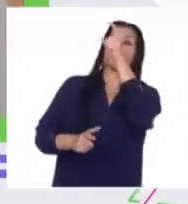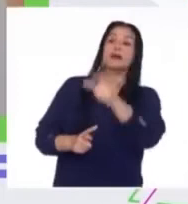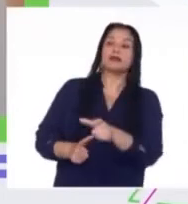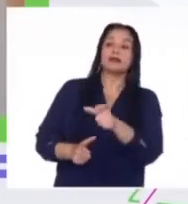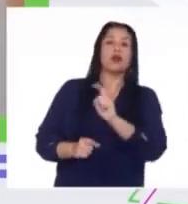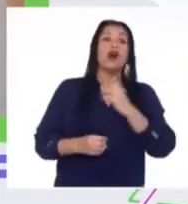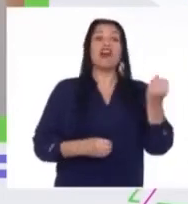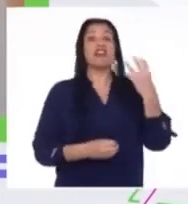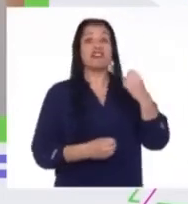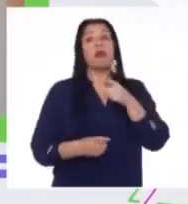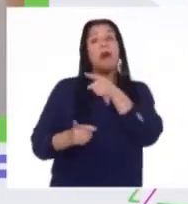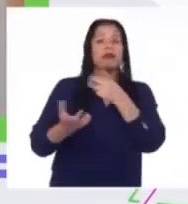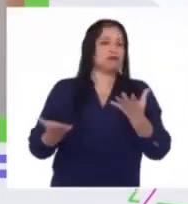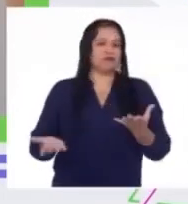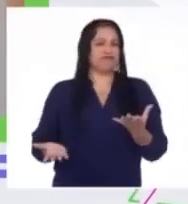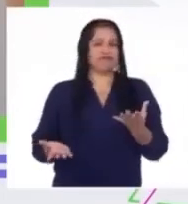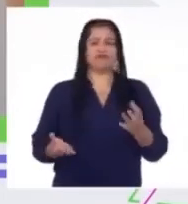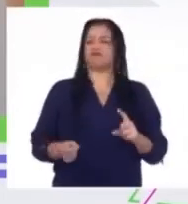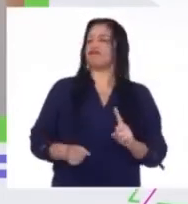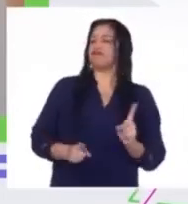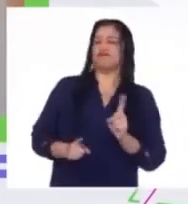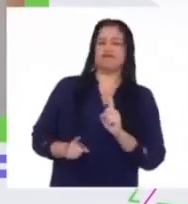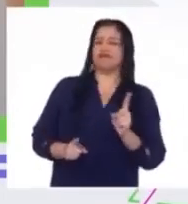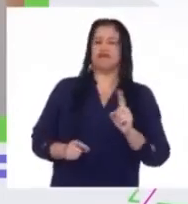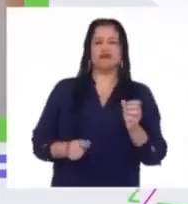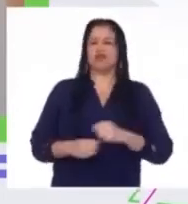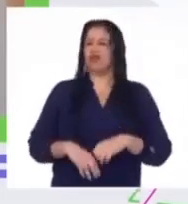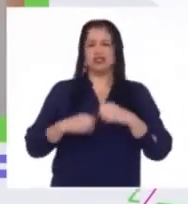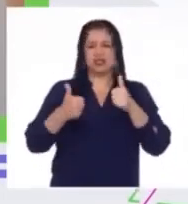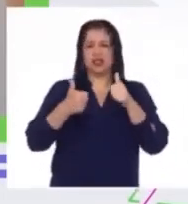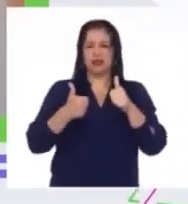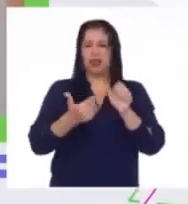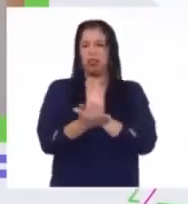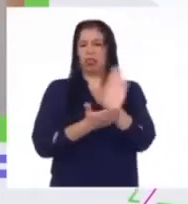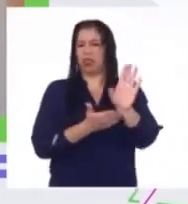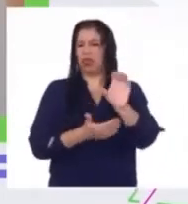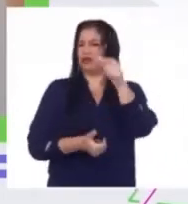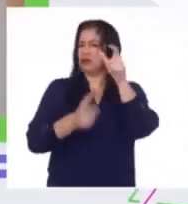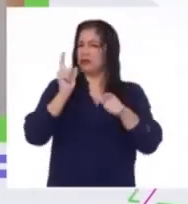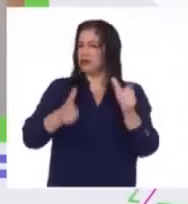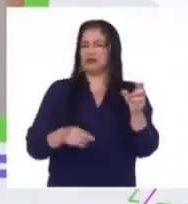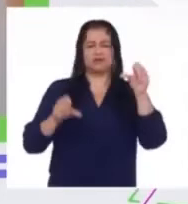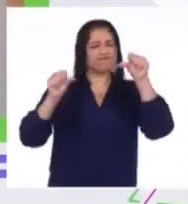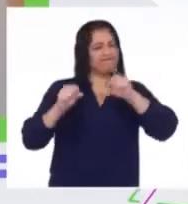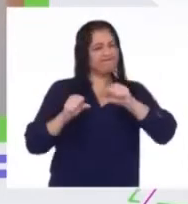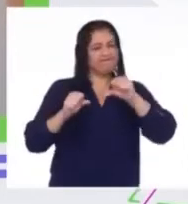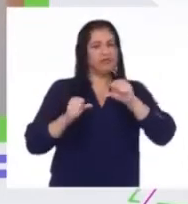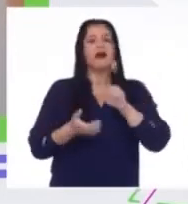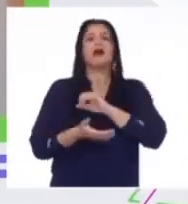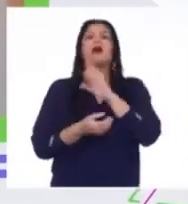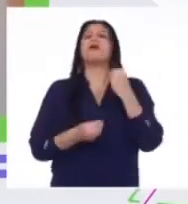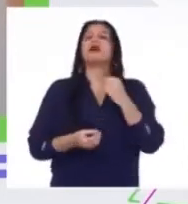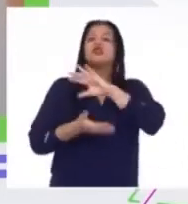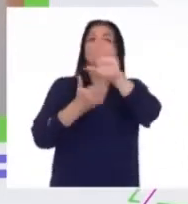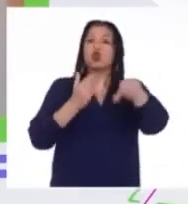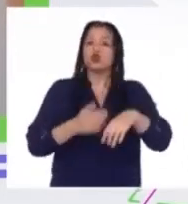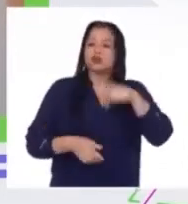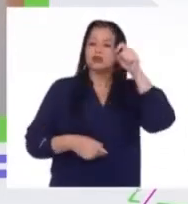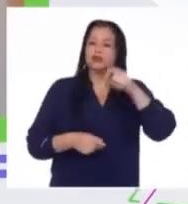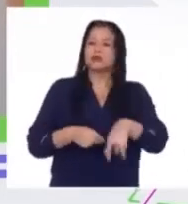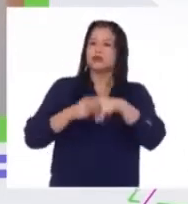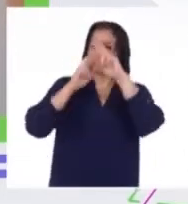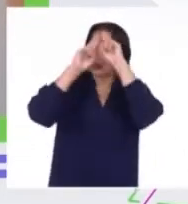prejuzgarla. De ninguna manera es correcto discriminar a las demás personas, ya que todos merecemos